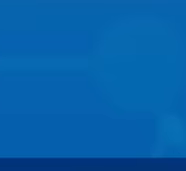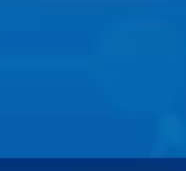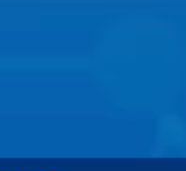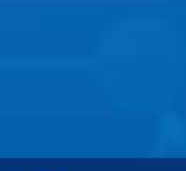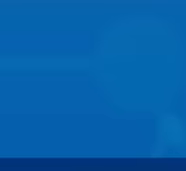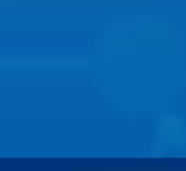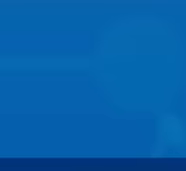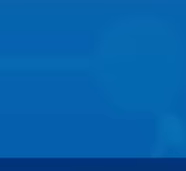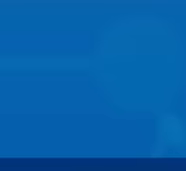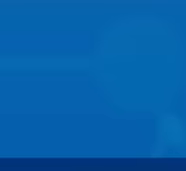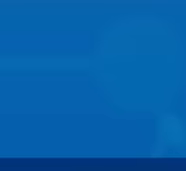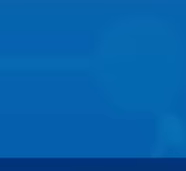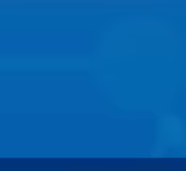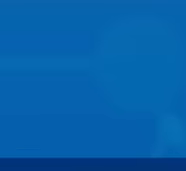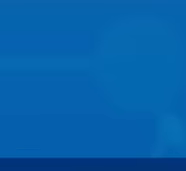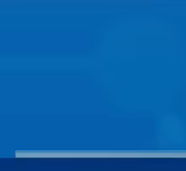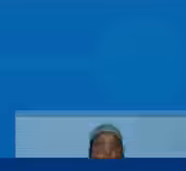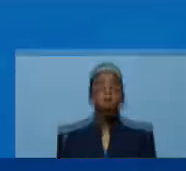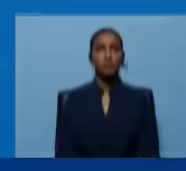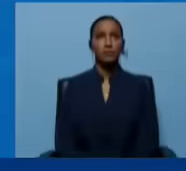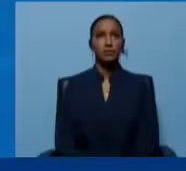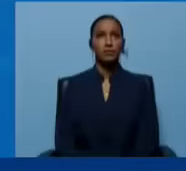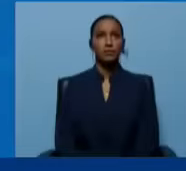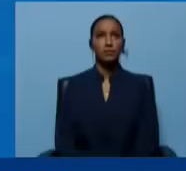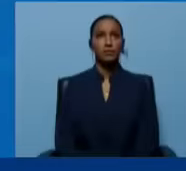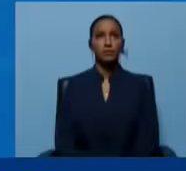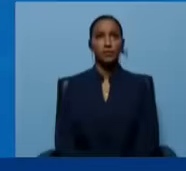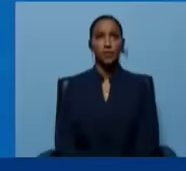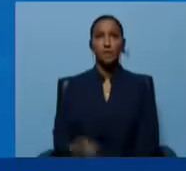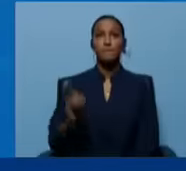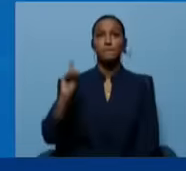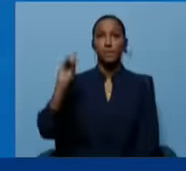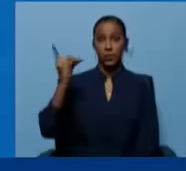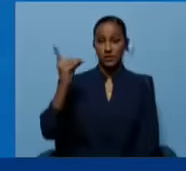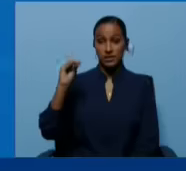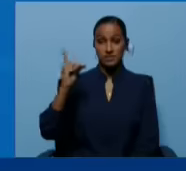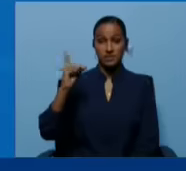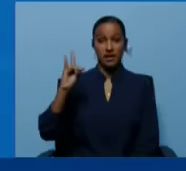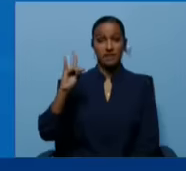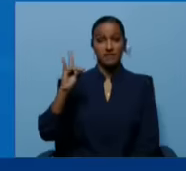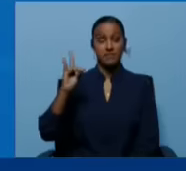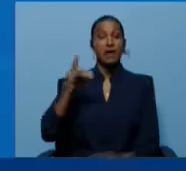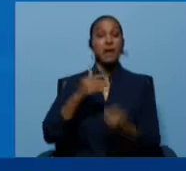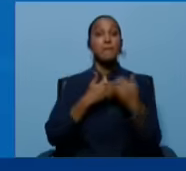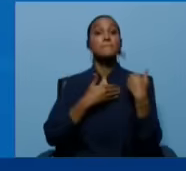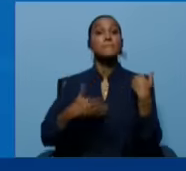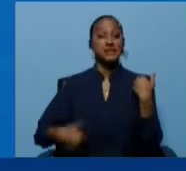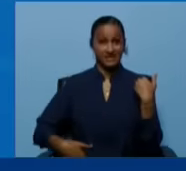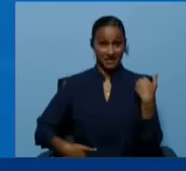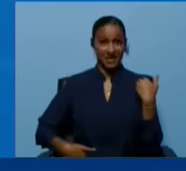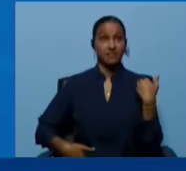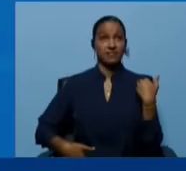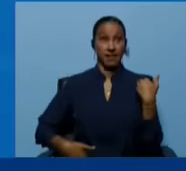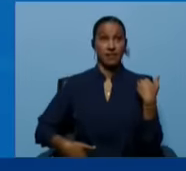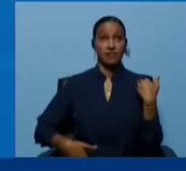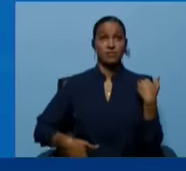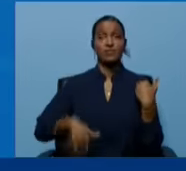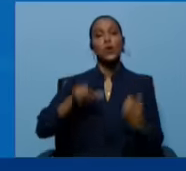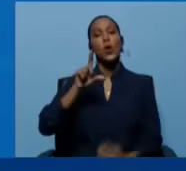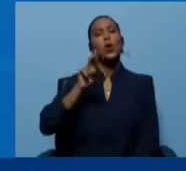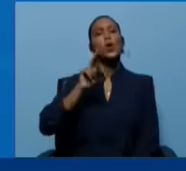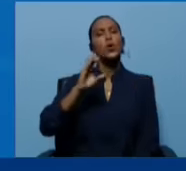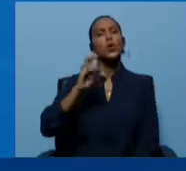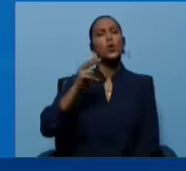Ya Bolivia, querido hermano Lucho Arce, presidente del Estado Plurinacional de Bolivia, mi abrazo a toda